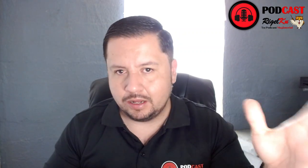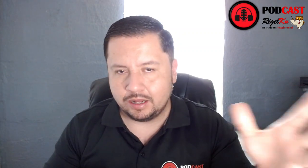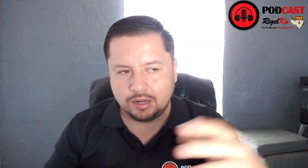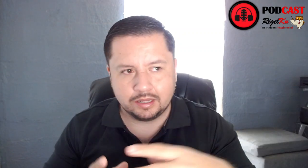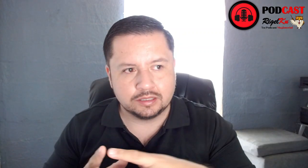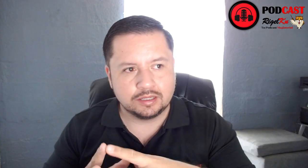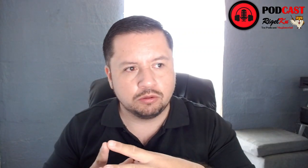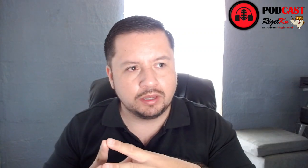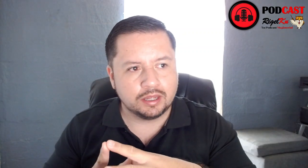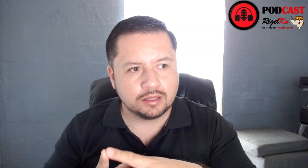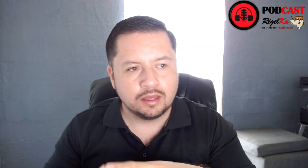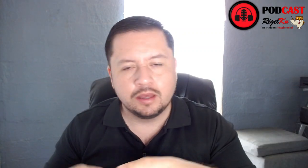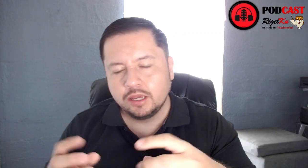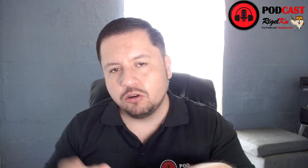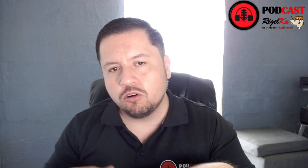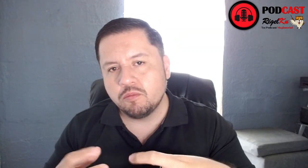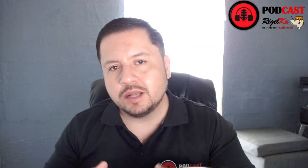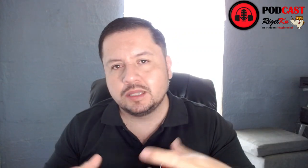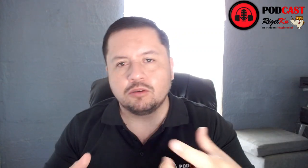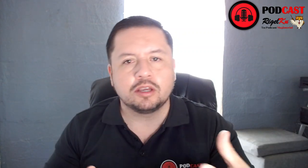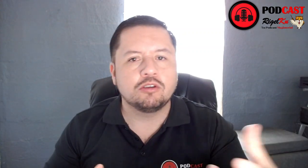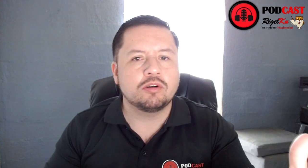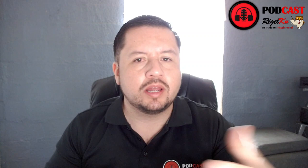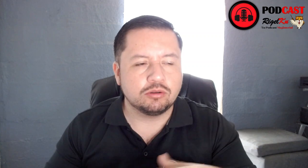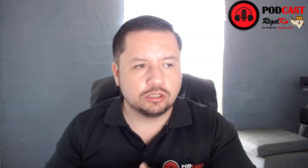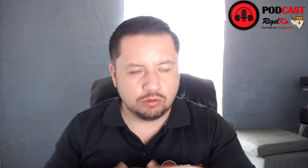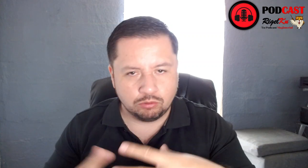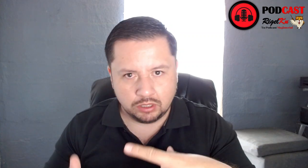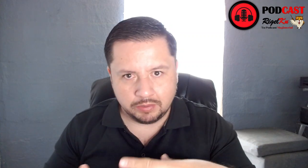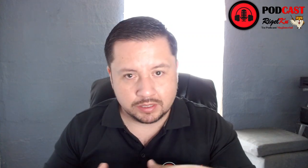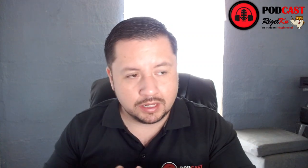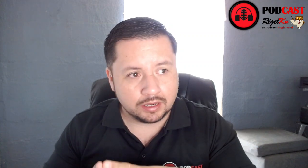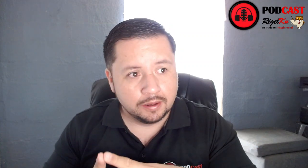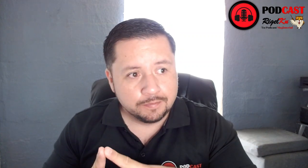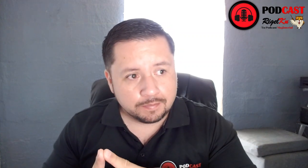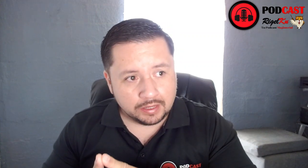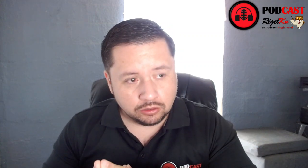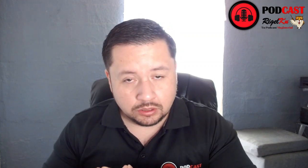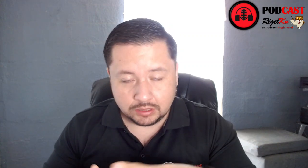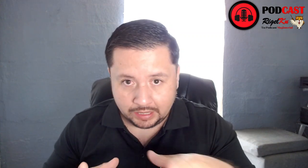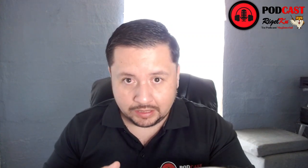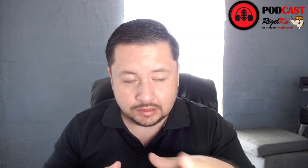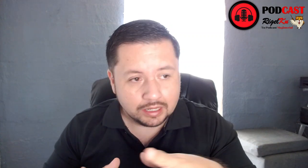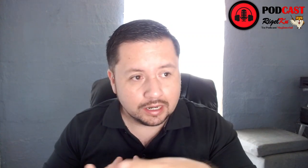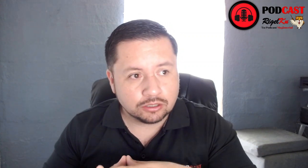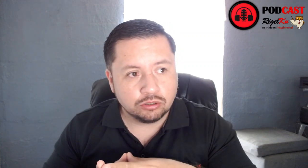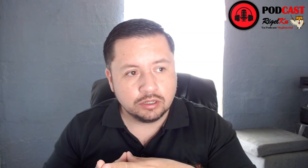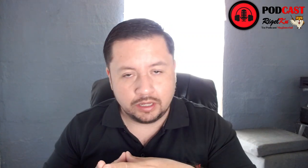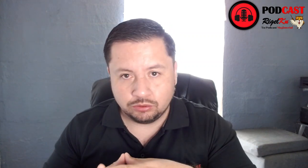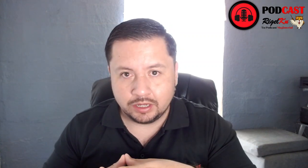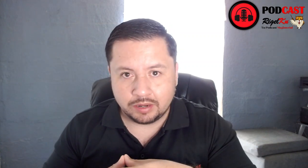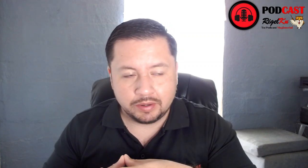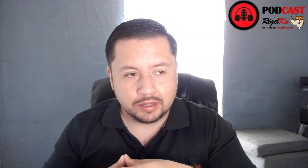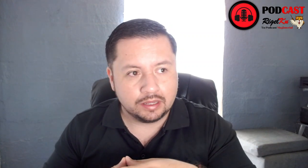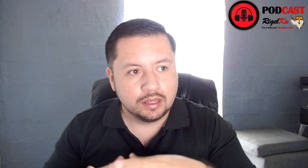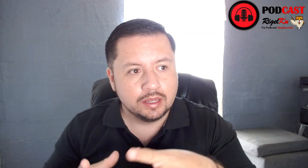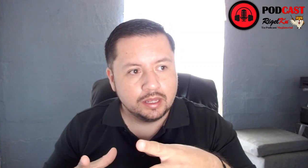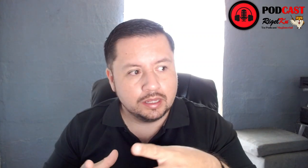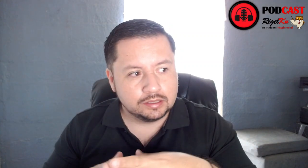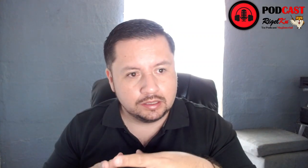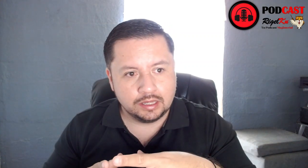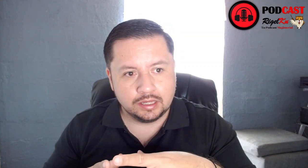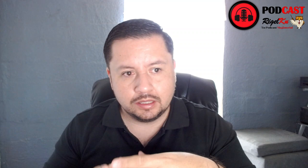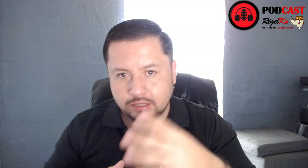base a la legislación vigente y no con base a lo que yo creo, sino a un deber ser. Entonces aquí está la razón y es una gran verdad.